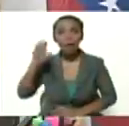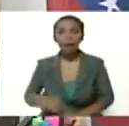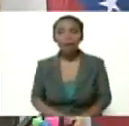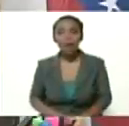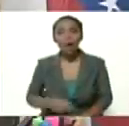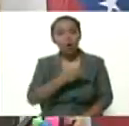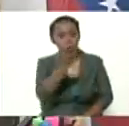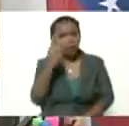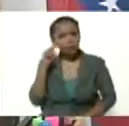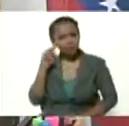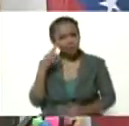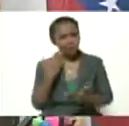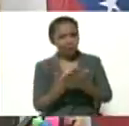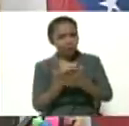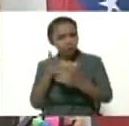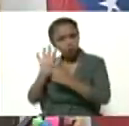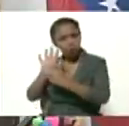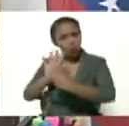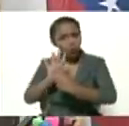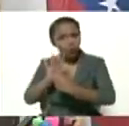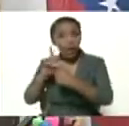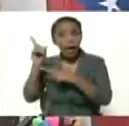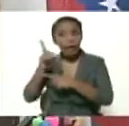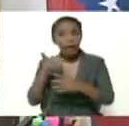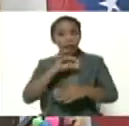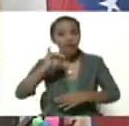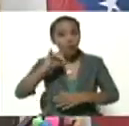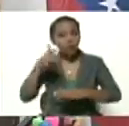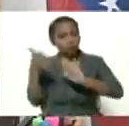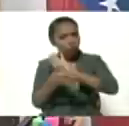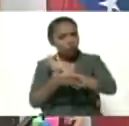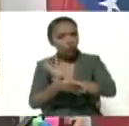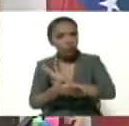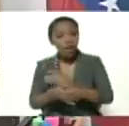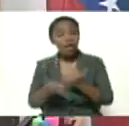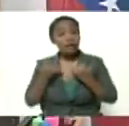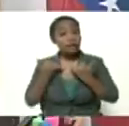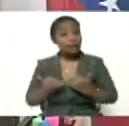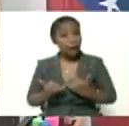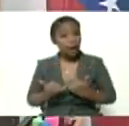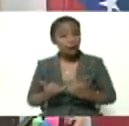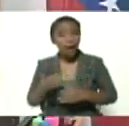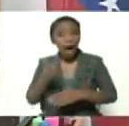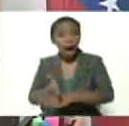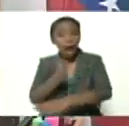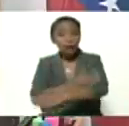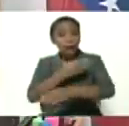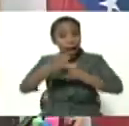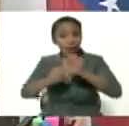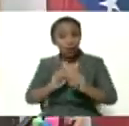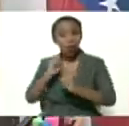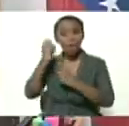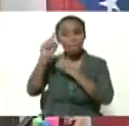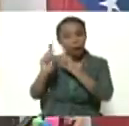Fíjense ustedes este dato. Ya han hecho la encuesta